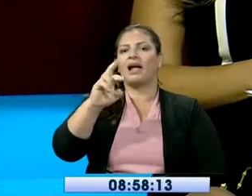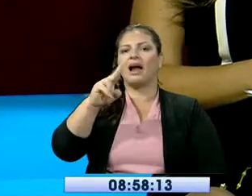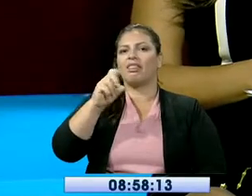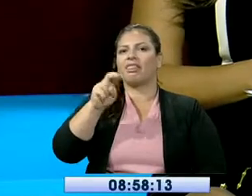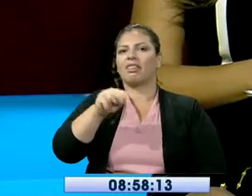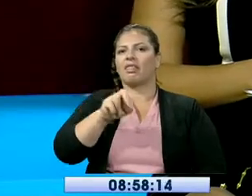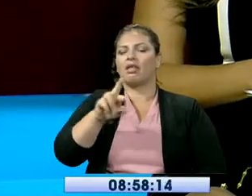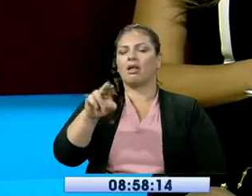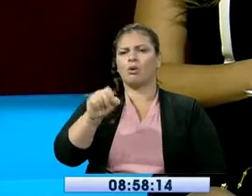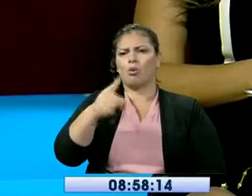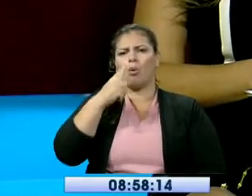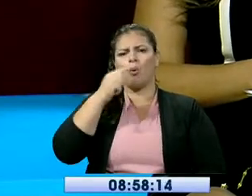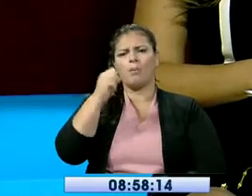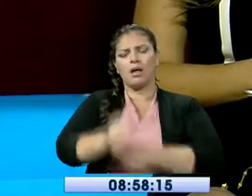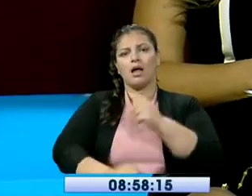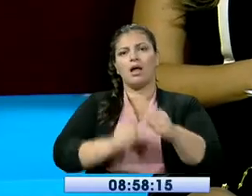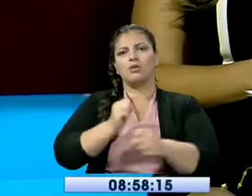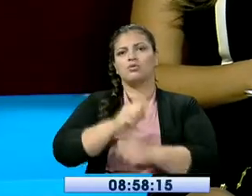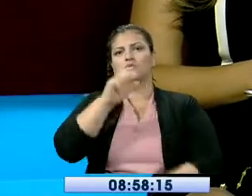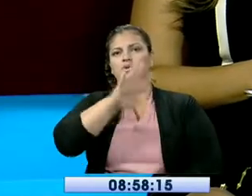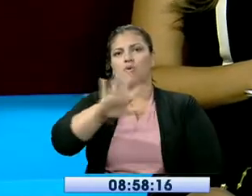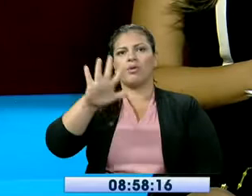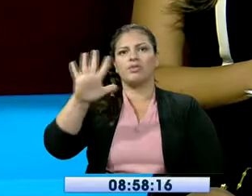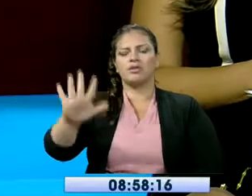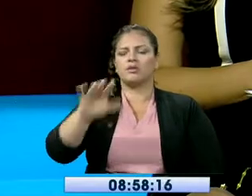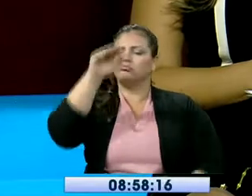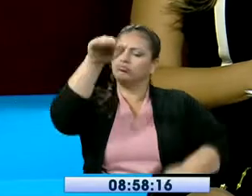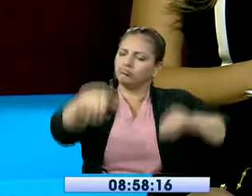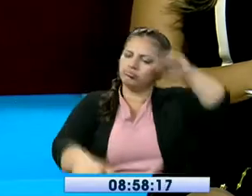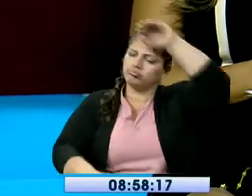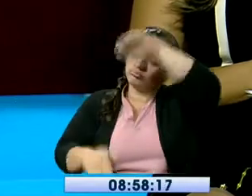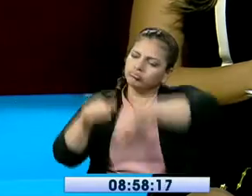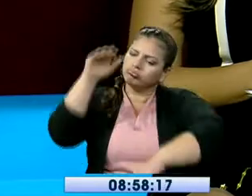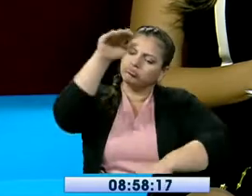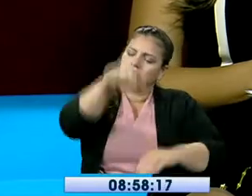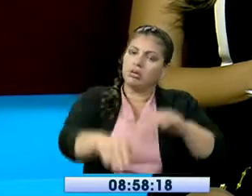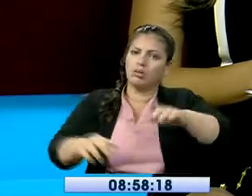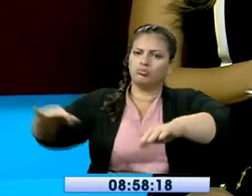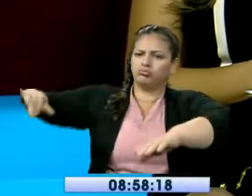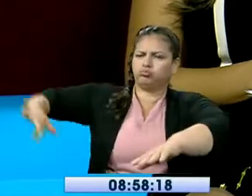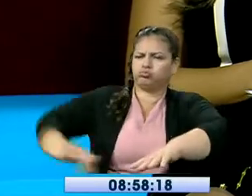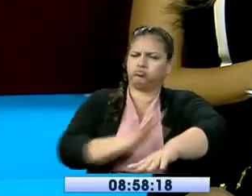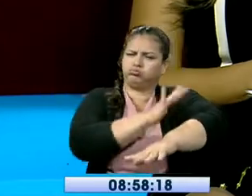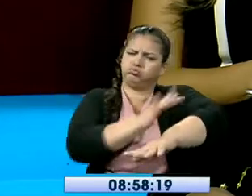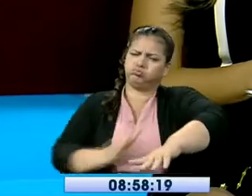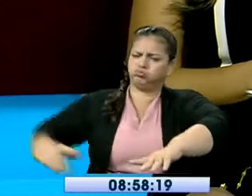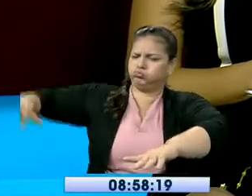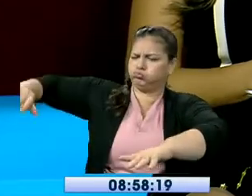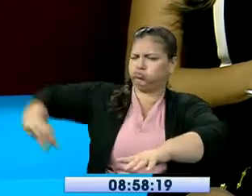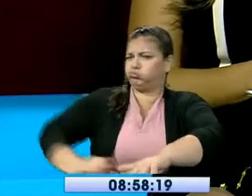fue arrastrado por una ola y pese a que intentaron salvarlo, fue rescatado sin vida.